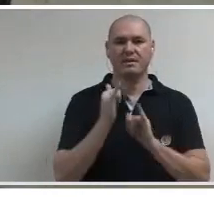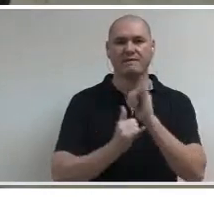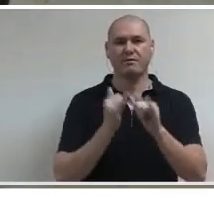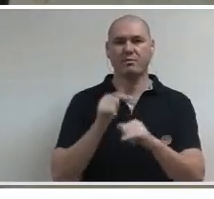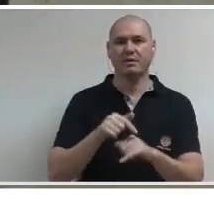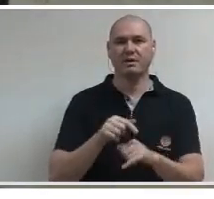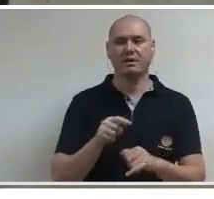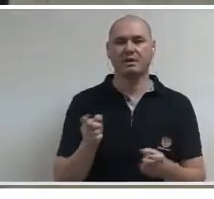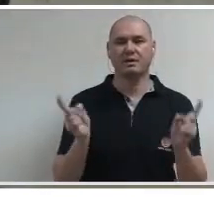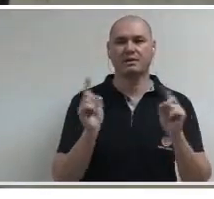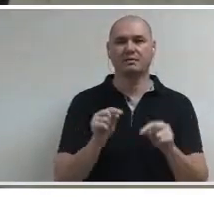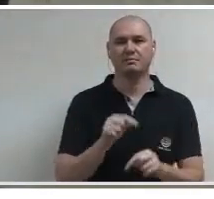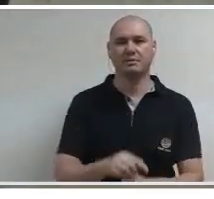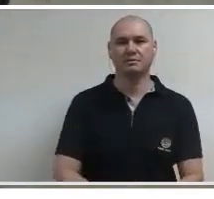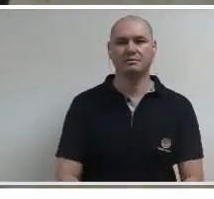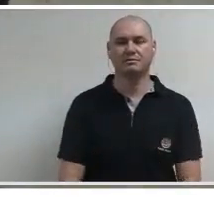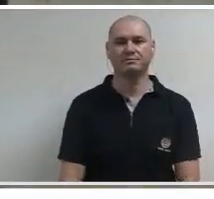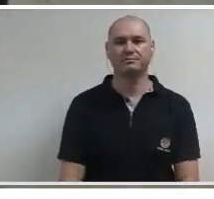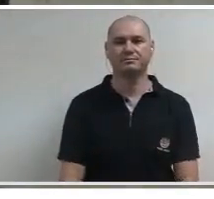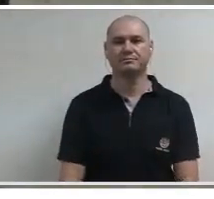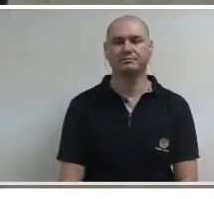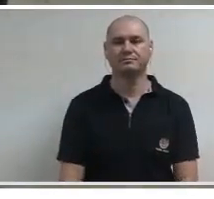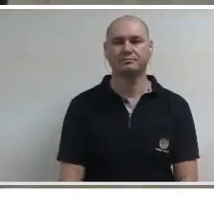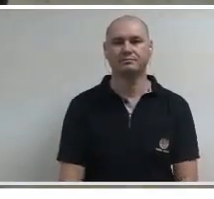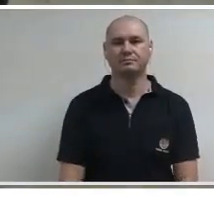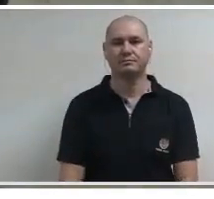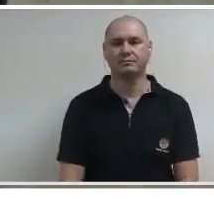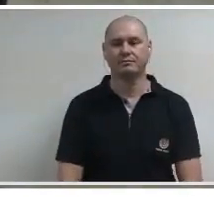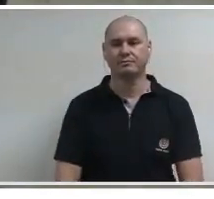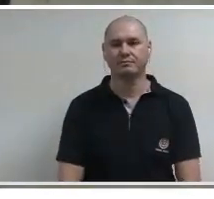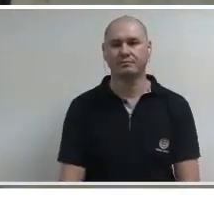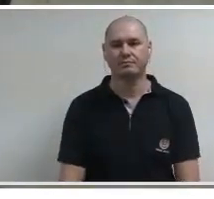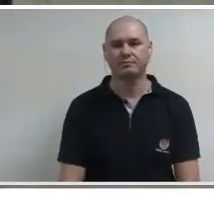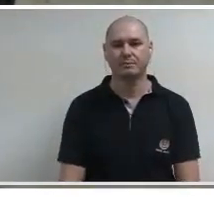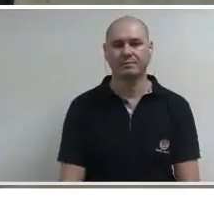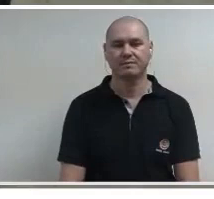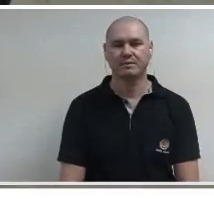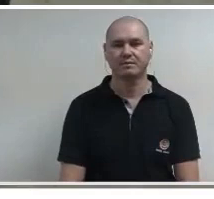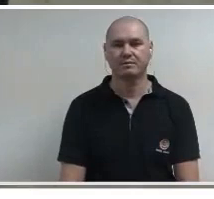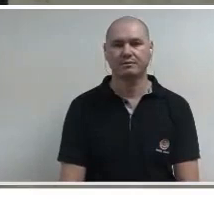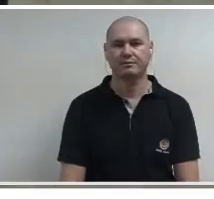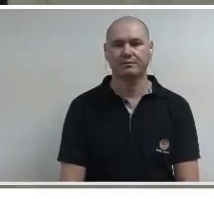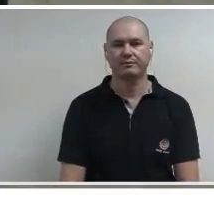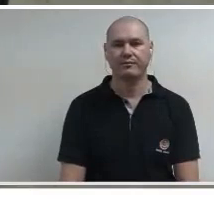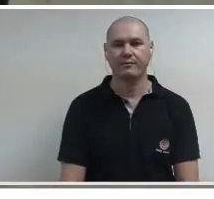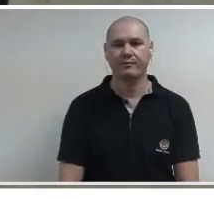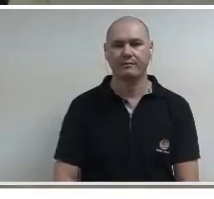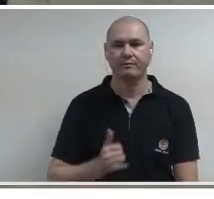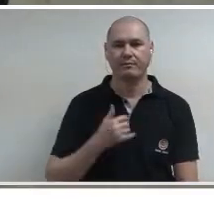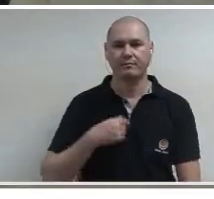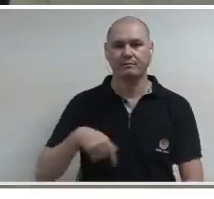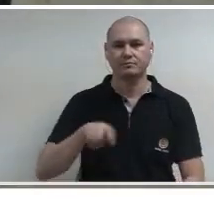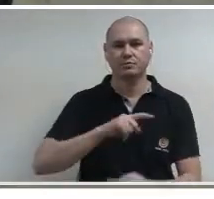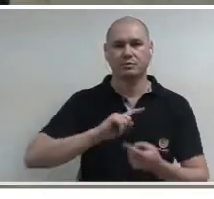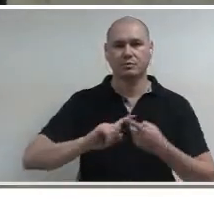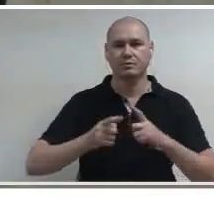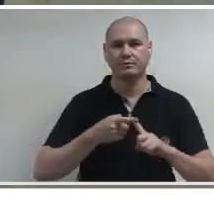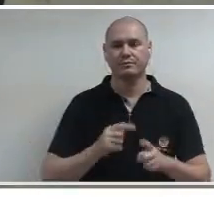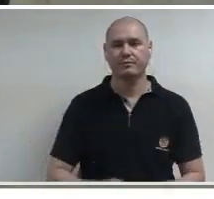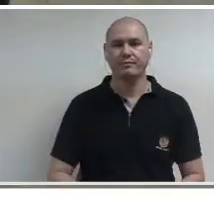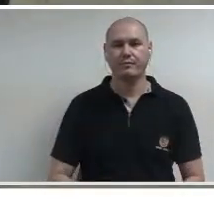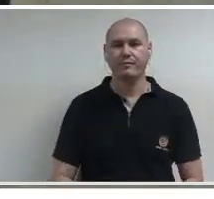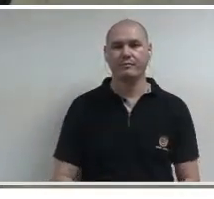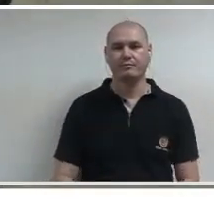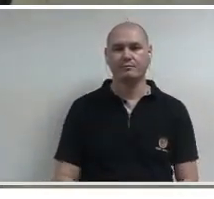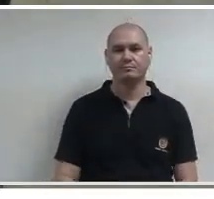Es que Catuancha upeí, tañanemos marandú, va a página con. con Valle Ureto Aníbal. Muy bien,